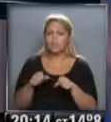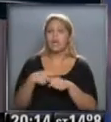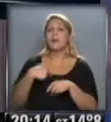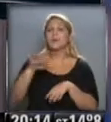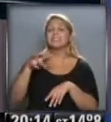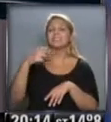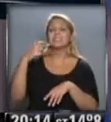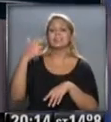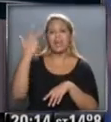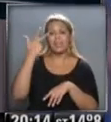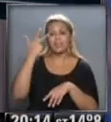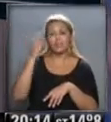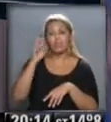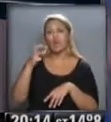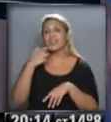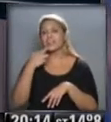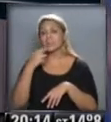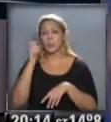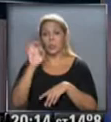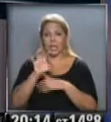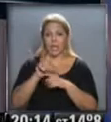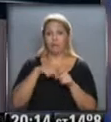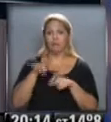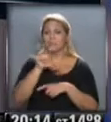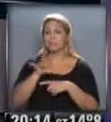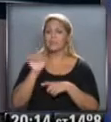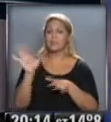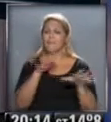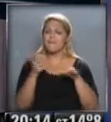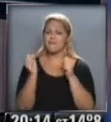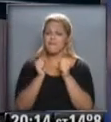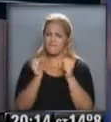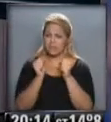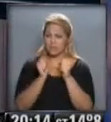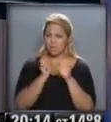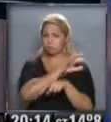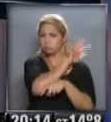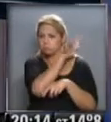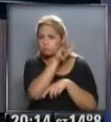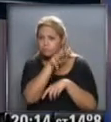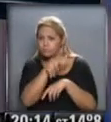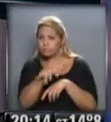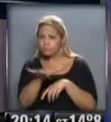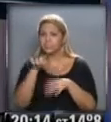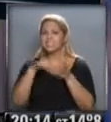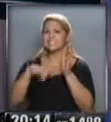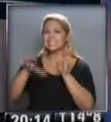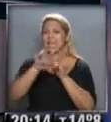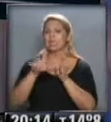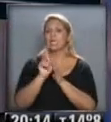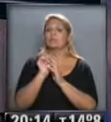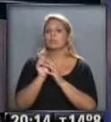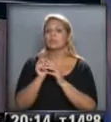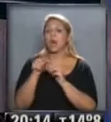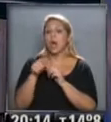de 18 a 19 grados. En la zona centro-oeste el aire frío también ingresará desde el oeste a la zona central de nuestro país, por lo tanto,